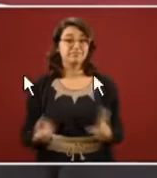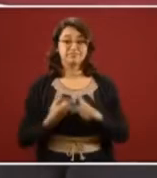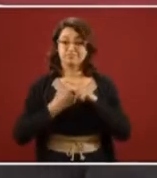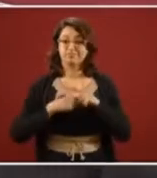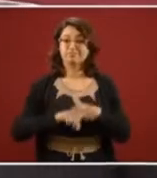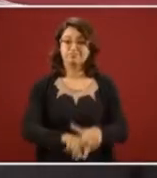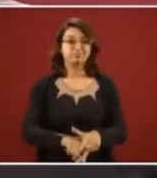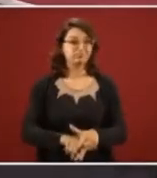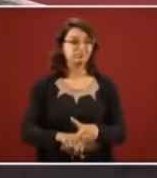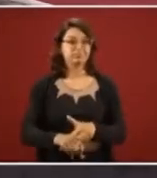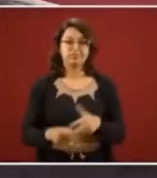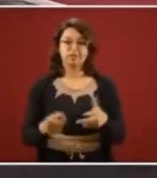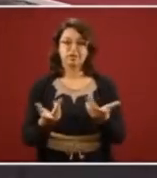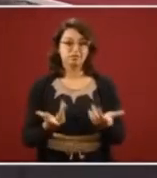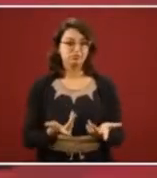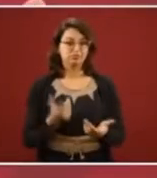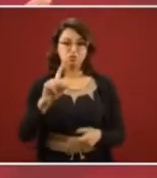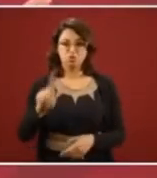luego